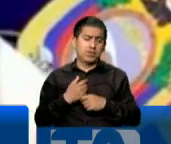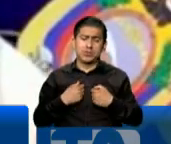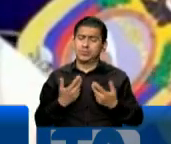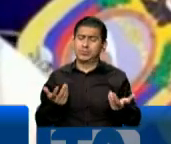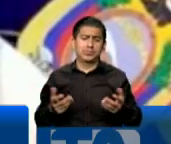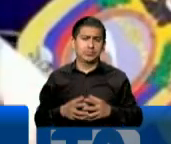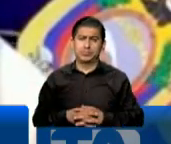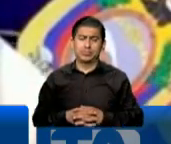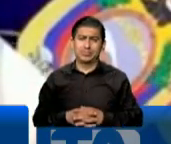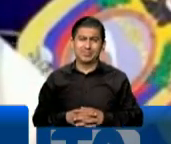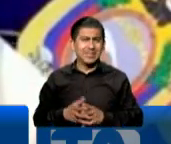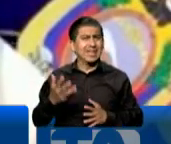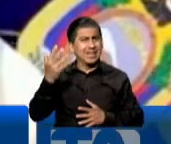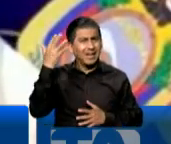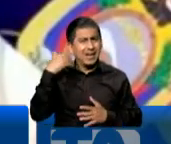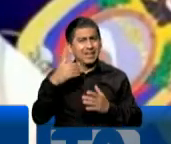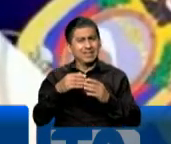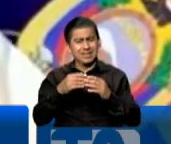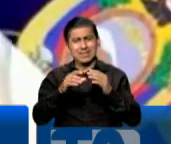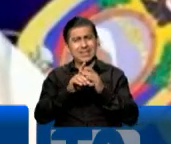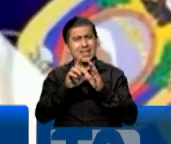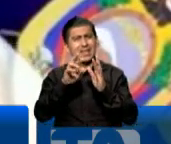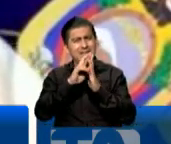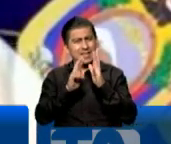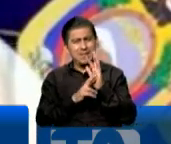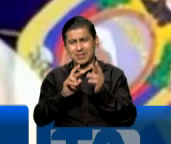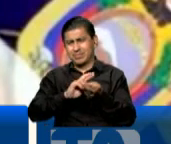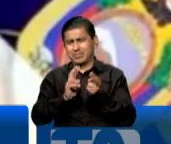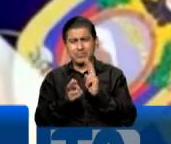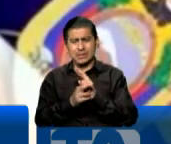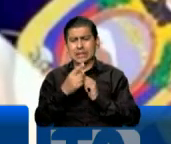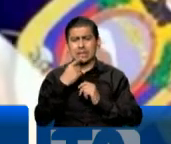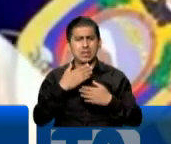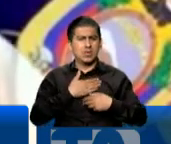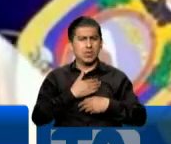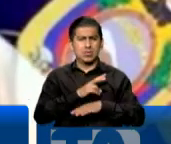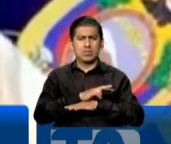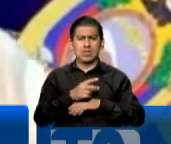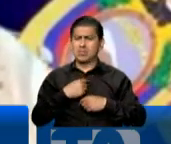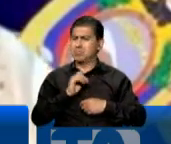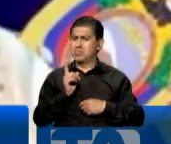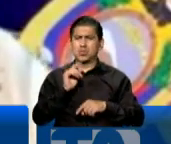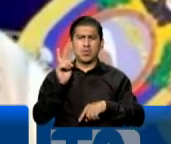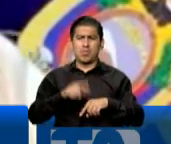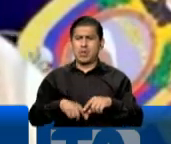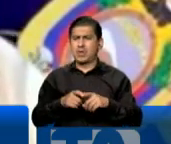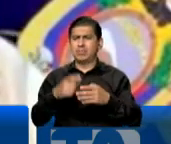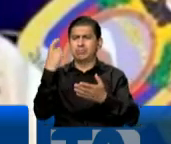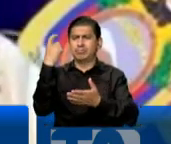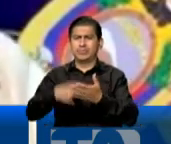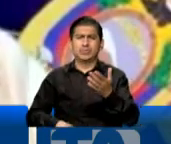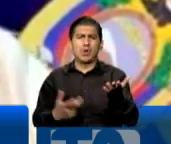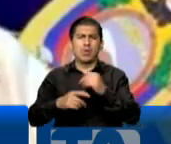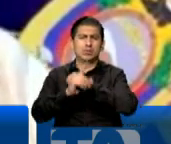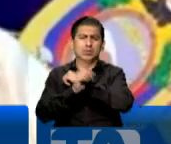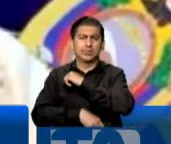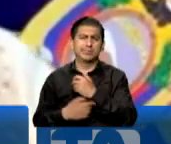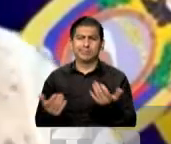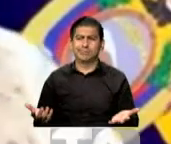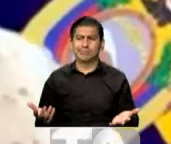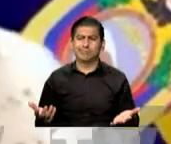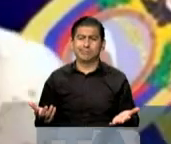le quitó la capacidad a la superintendencia de bancos de tener el régimen sancionatorio.